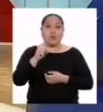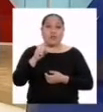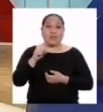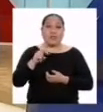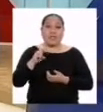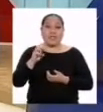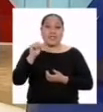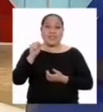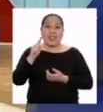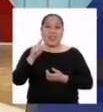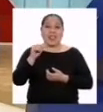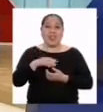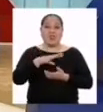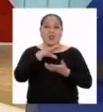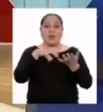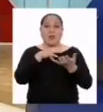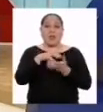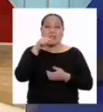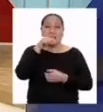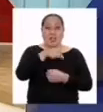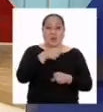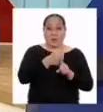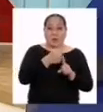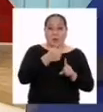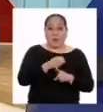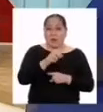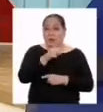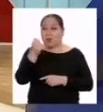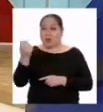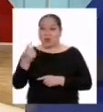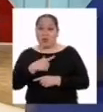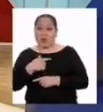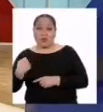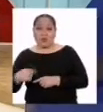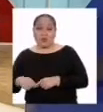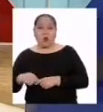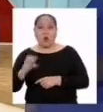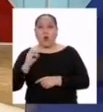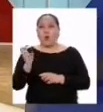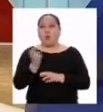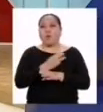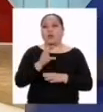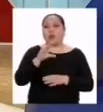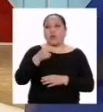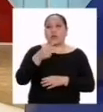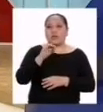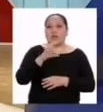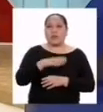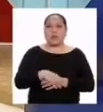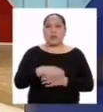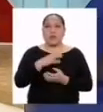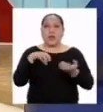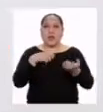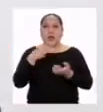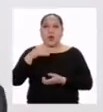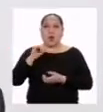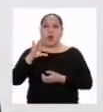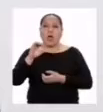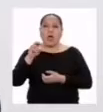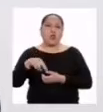lo criollo y lo oriental. Tampoco habría música chicha, que es la mezcla entre el huayno, la cumbia y el